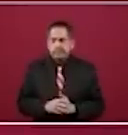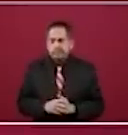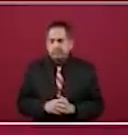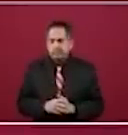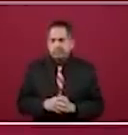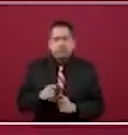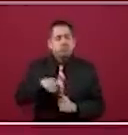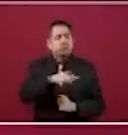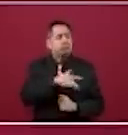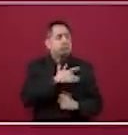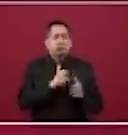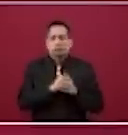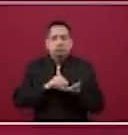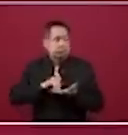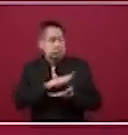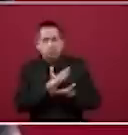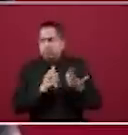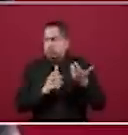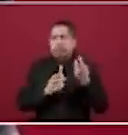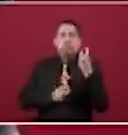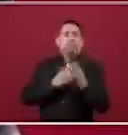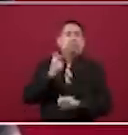se sienten desplazados.